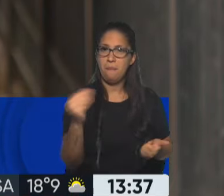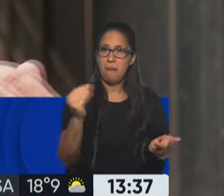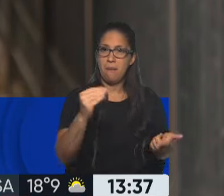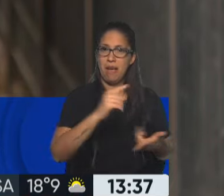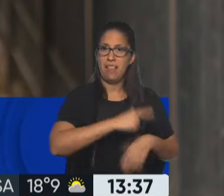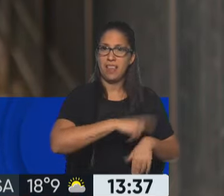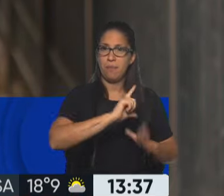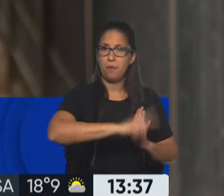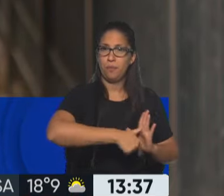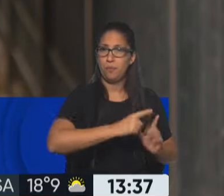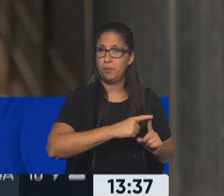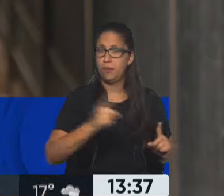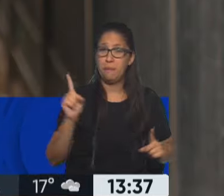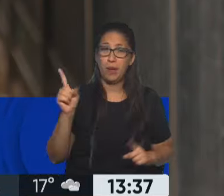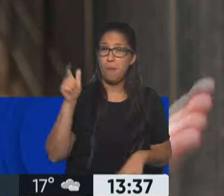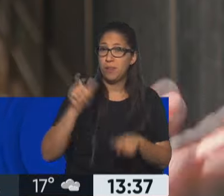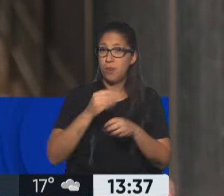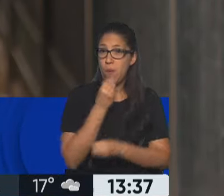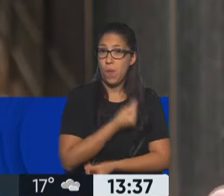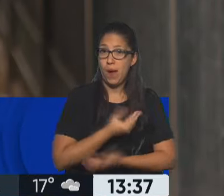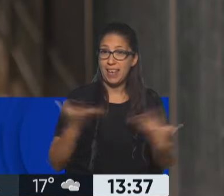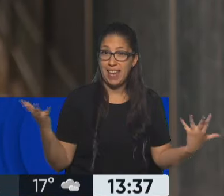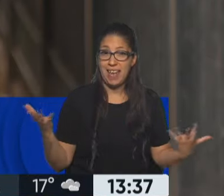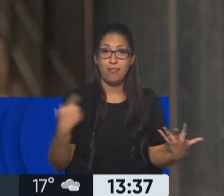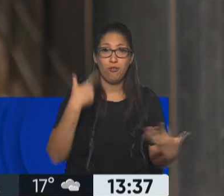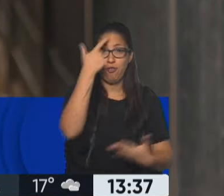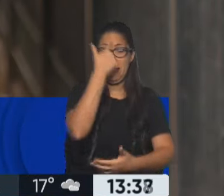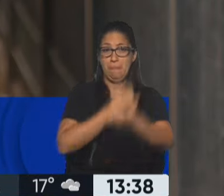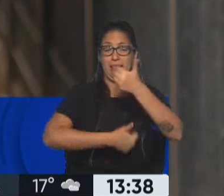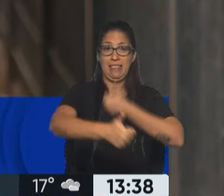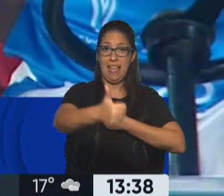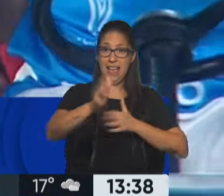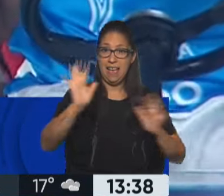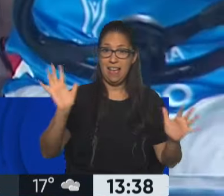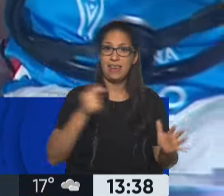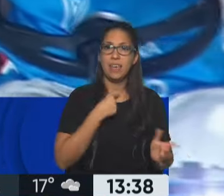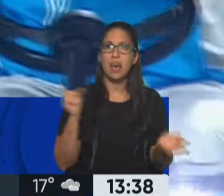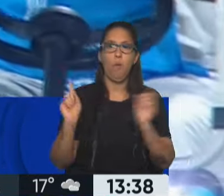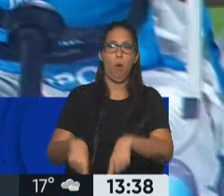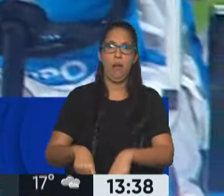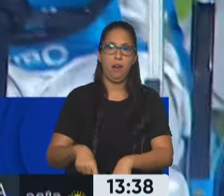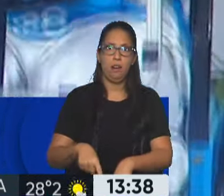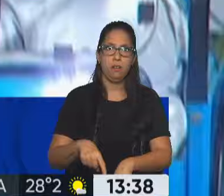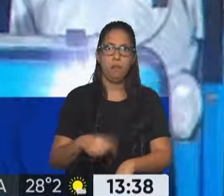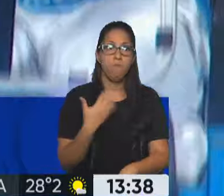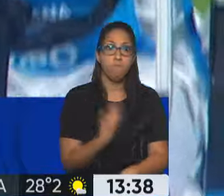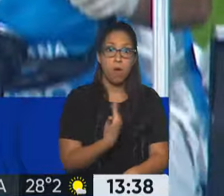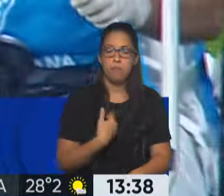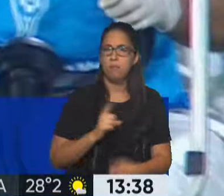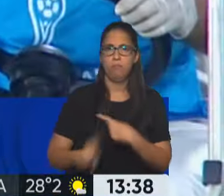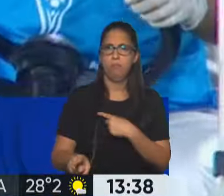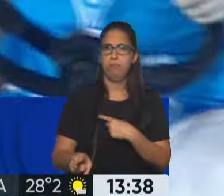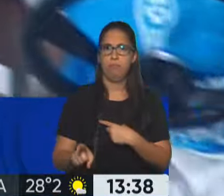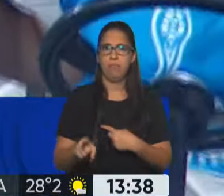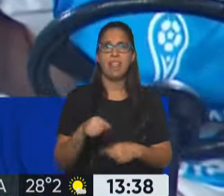pero cualquier ser humano, yo me pongo en el lugar de cualquiera de ellos, quiere volver apenas puede. Y ahí viene algo